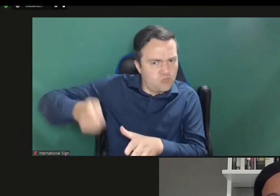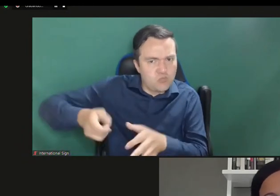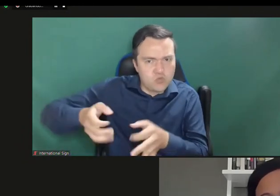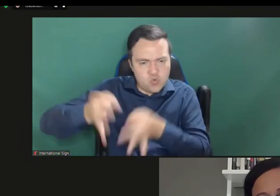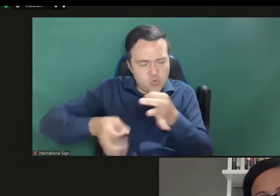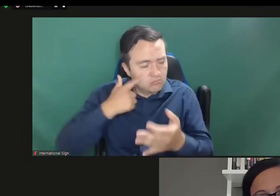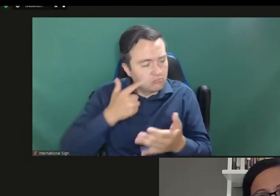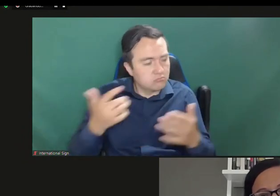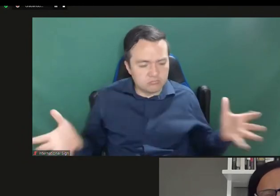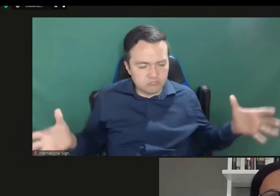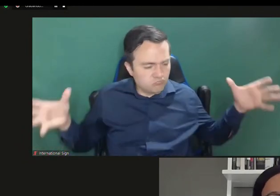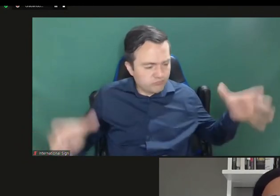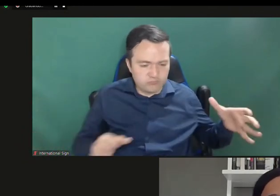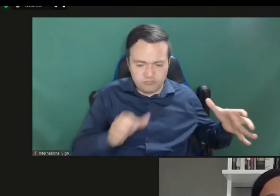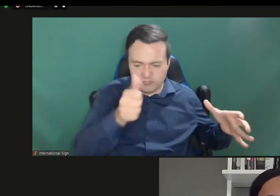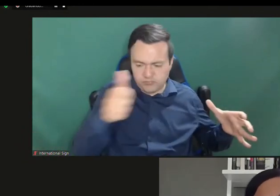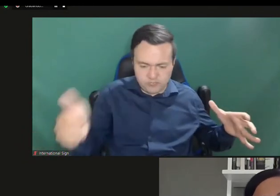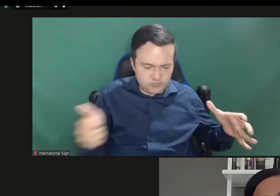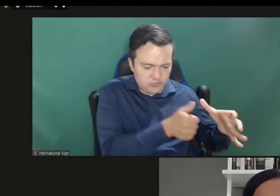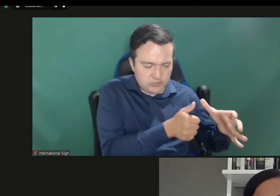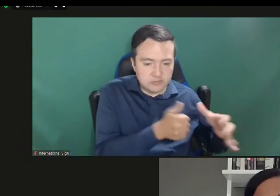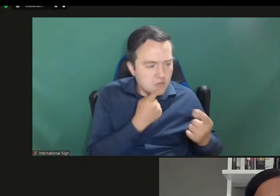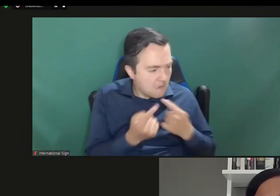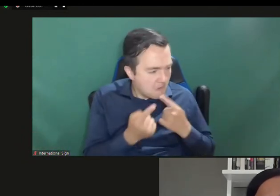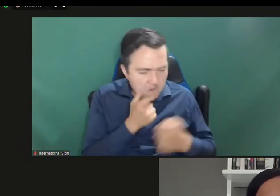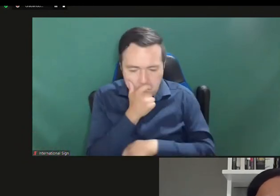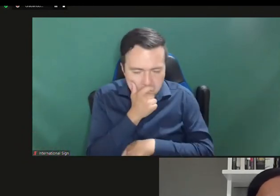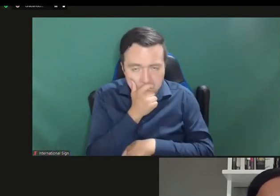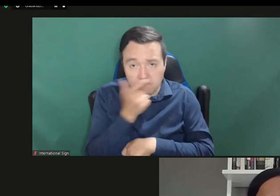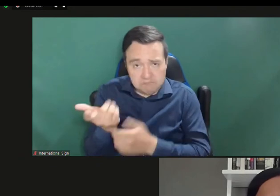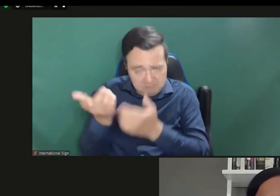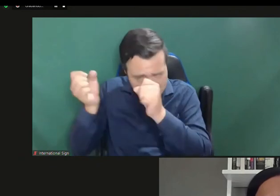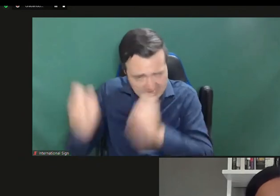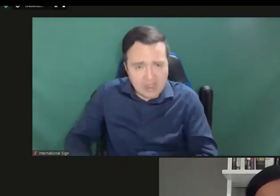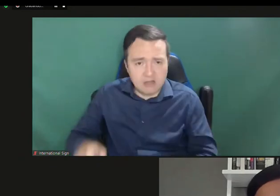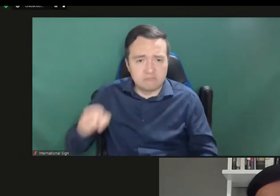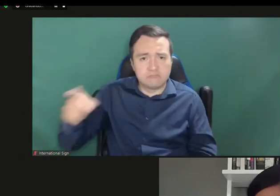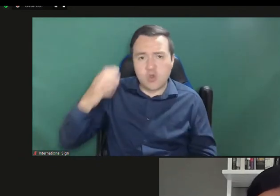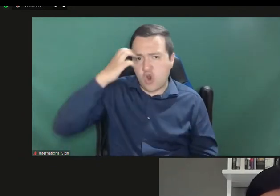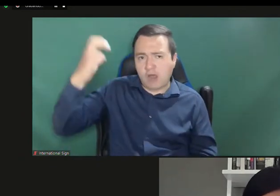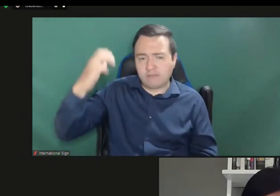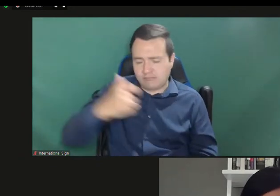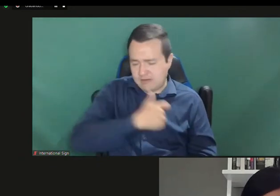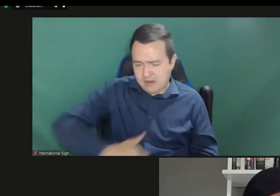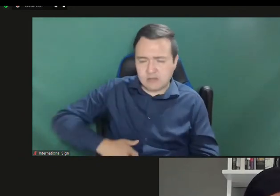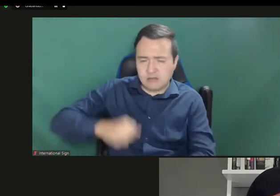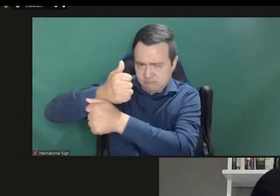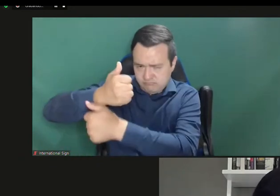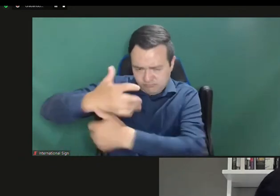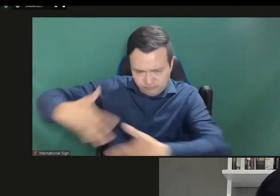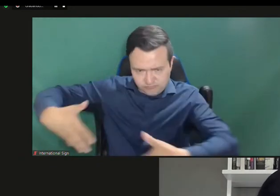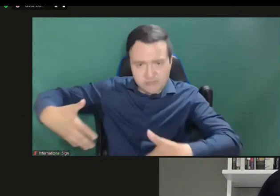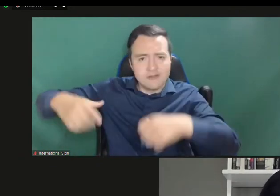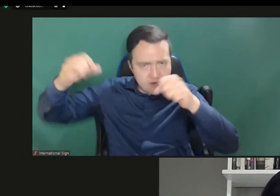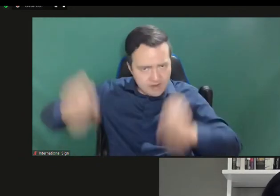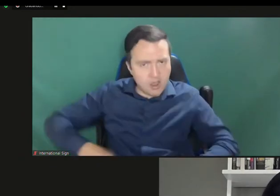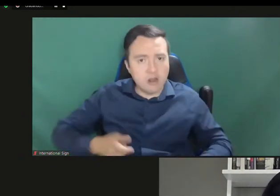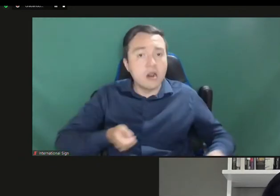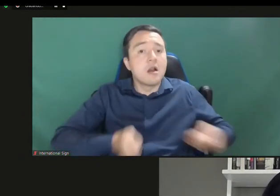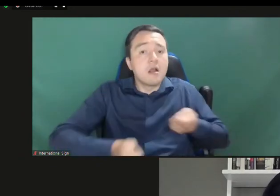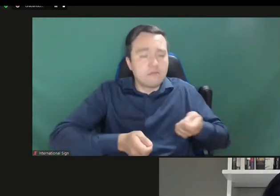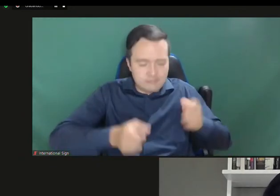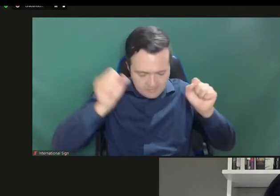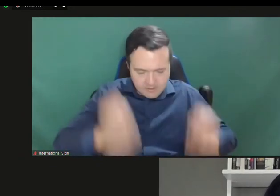tienen un poder de policía para regular estos factores y que eso no afecta el marco de inversión y el hecho de que estoy sellado en un contexto